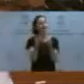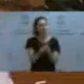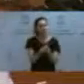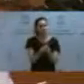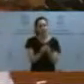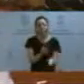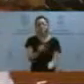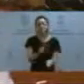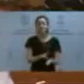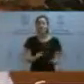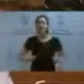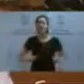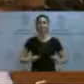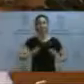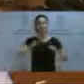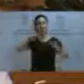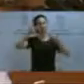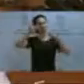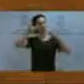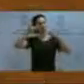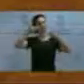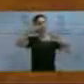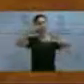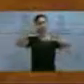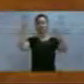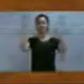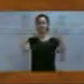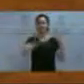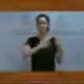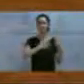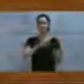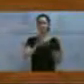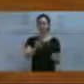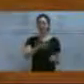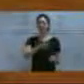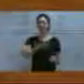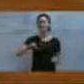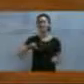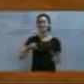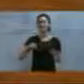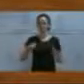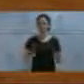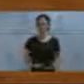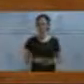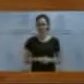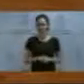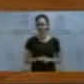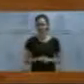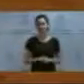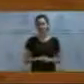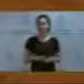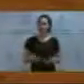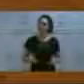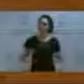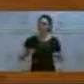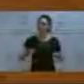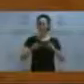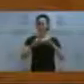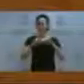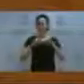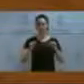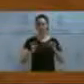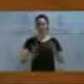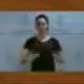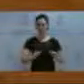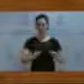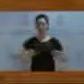hayan obtenido un reconocimiento público en nuestra comunidad autónoma. Es que inicia Asturias también el